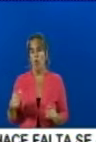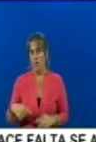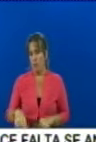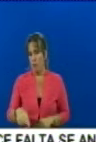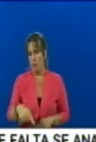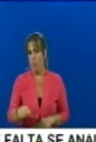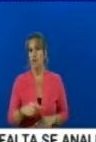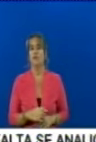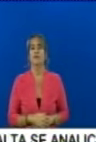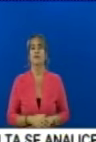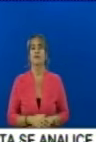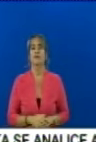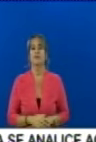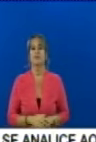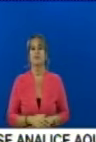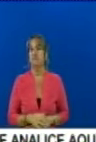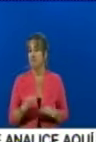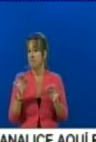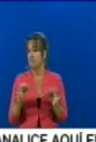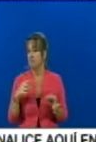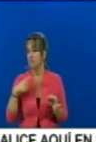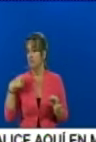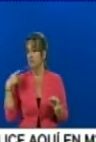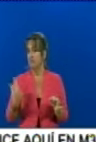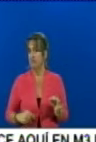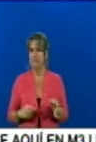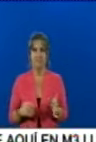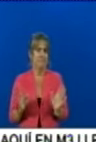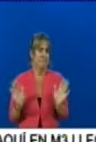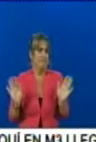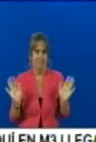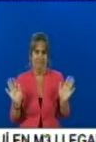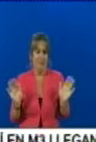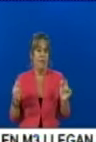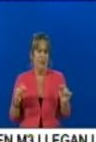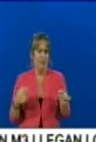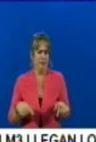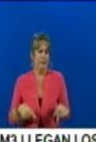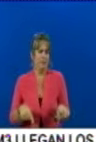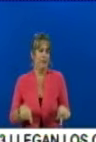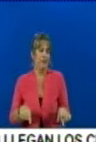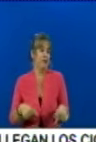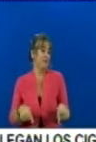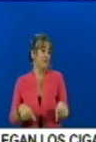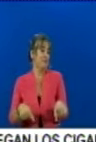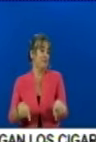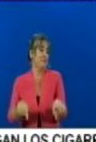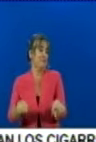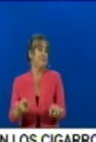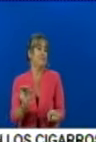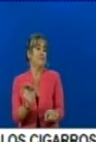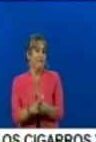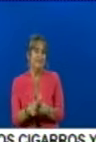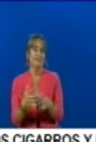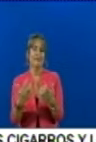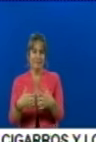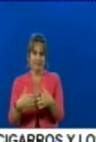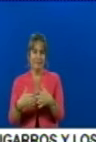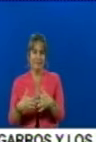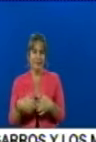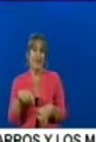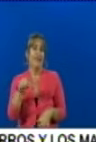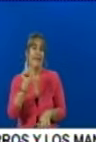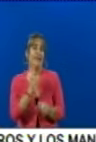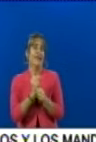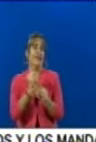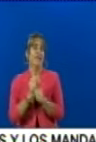próximamente. La fecha exacta con certeza no la tenemos, pero sí pronto. Luego volveremos a arrancar la maquinaria que elabora